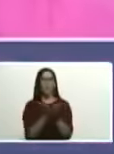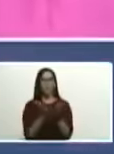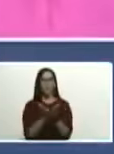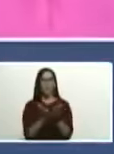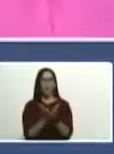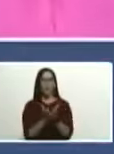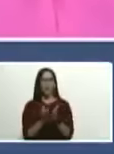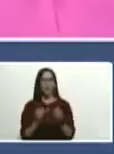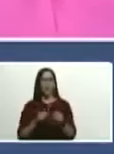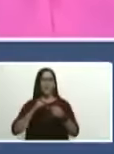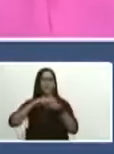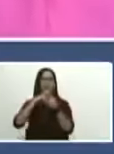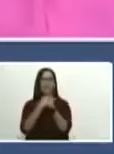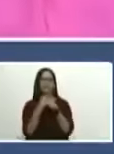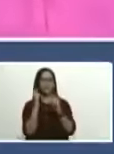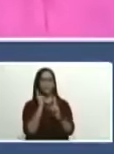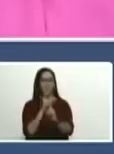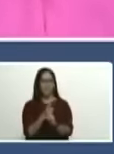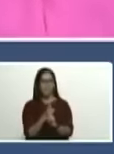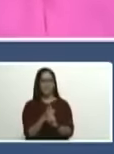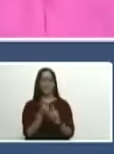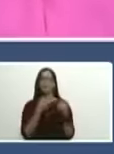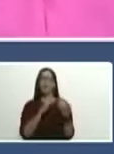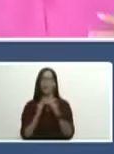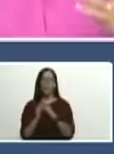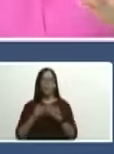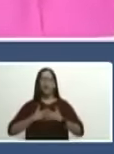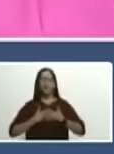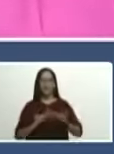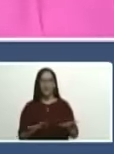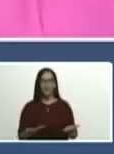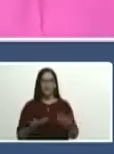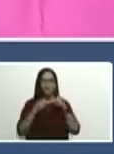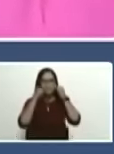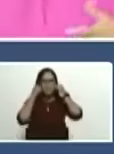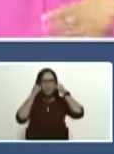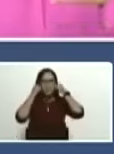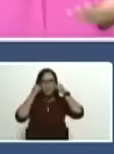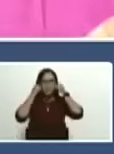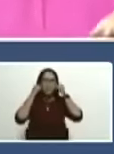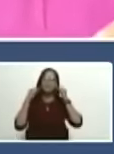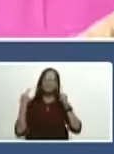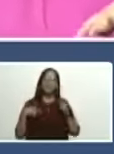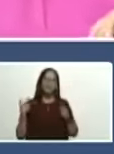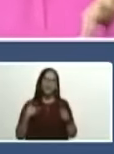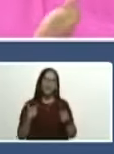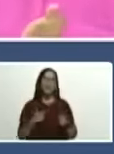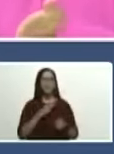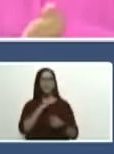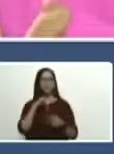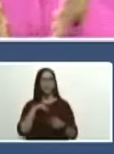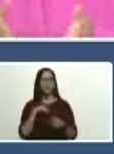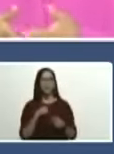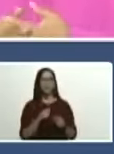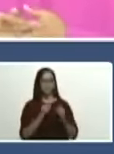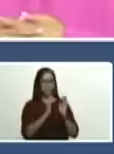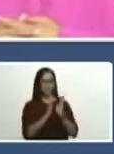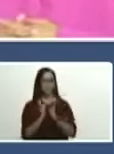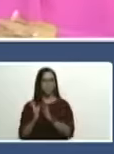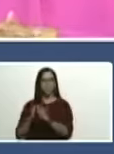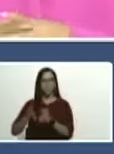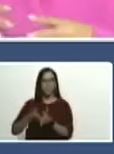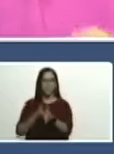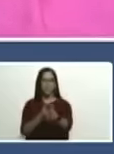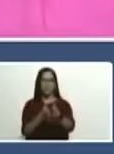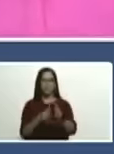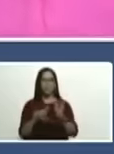que la articulación directa, que las comunas ofrezcan lo que tienen para que nosotros ubiquemos y canalicemos a